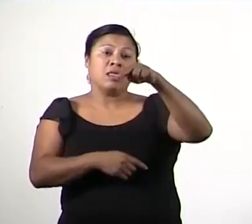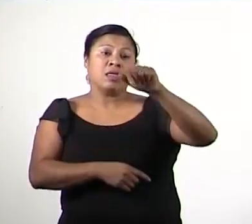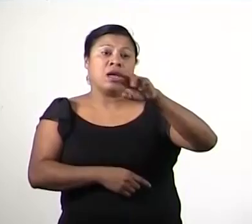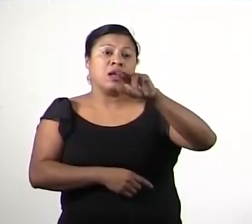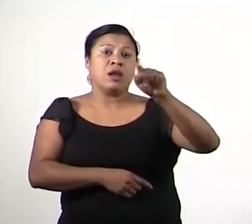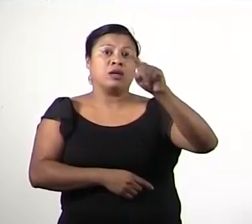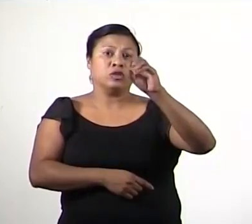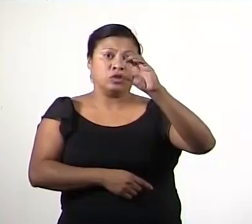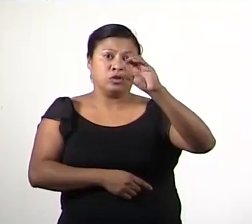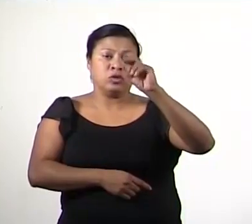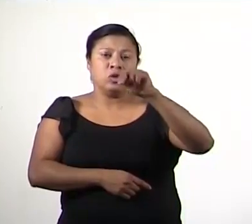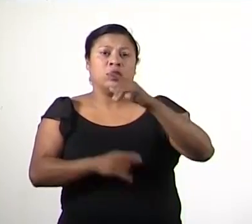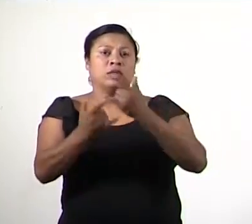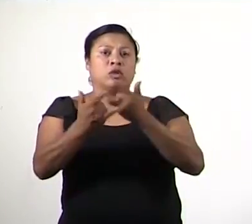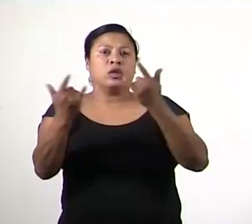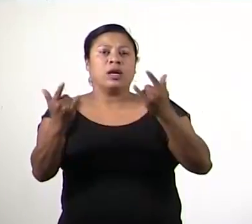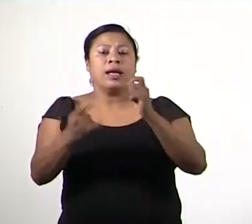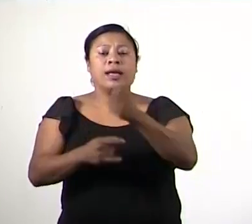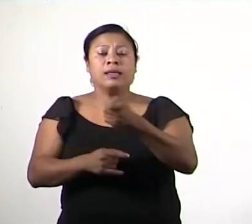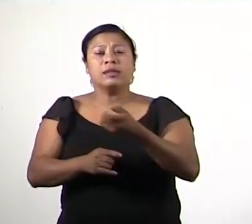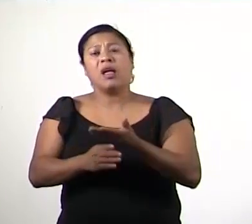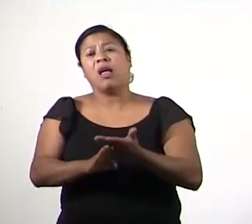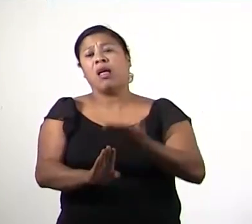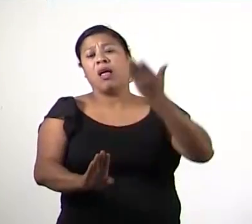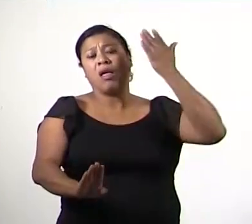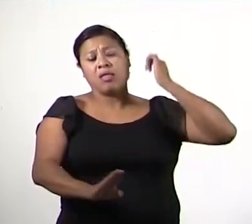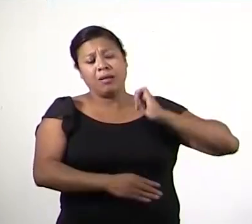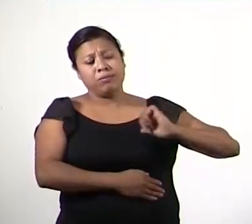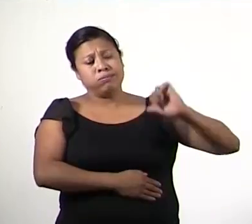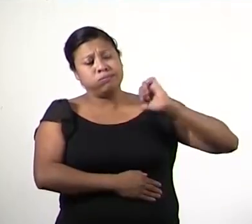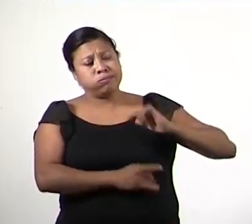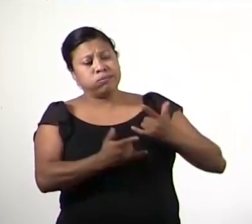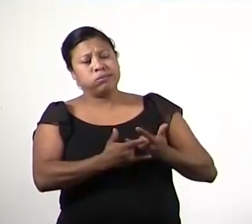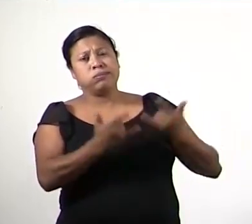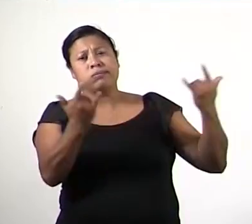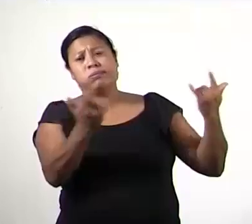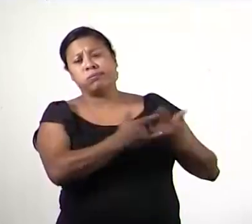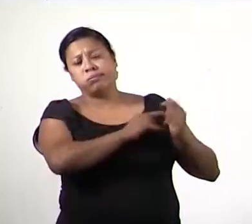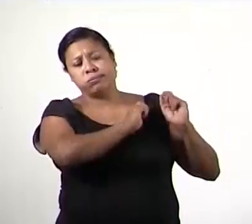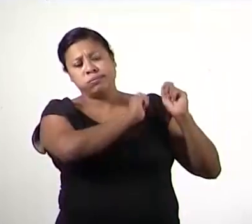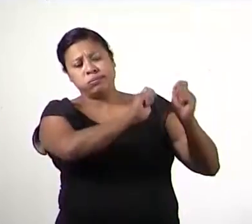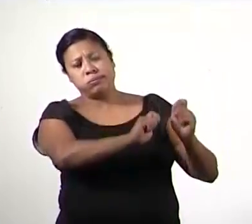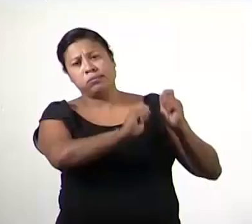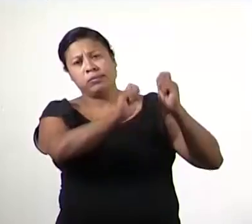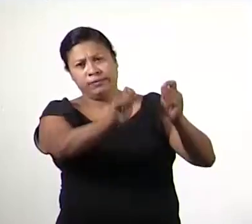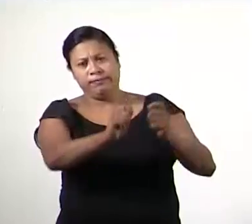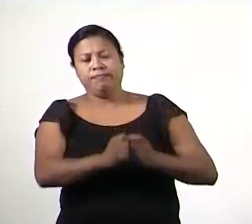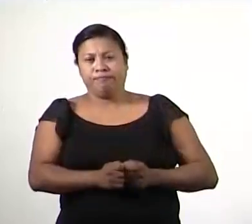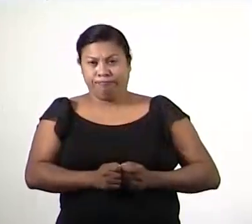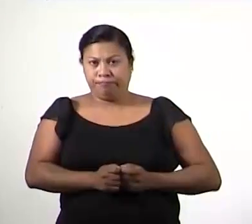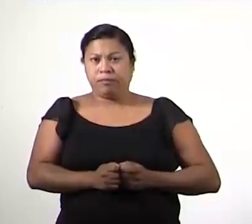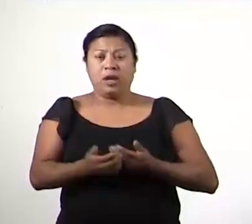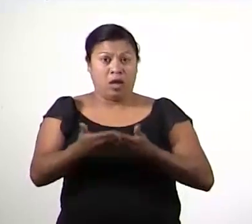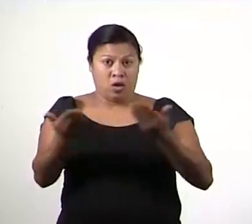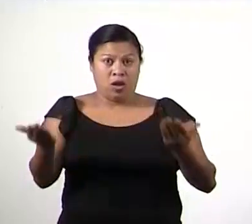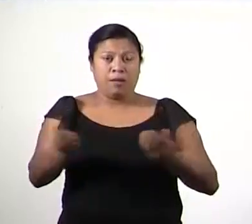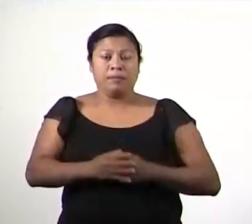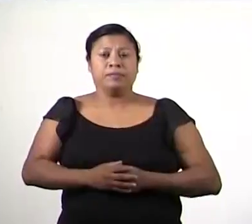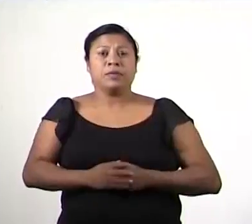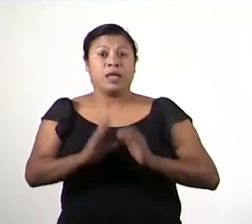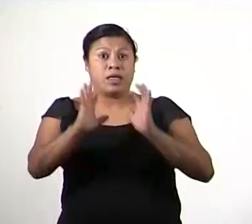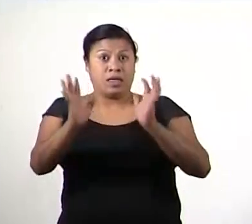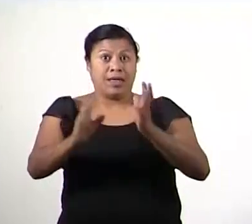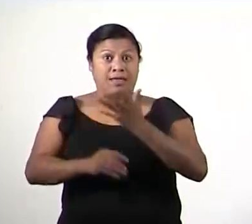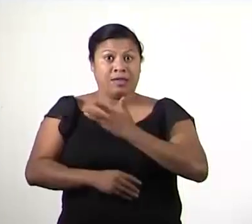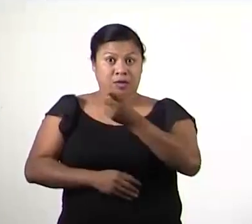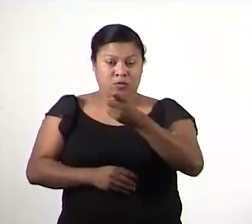y hechos que ocurrieron en el pasado, en un tiempo determinado. ¿Vale? Ahora bien, ya que